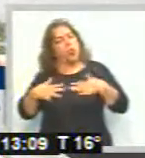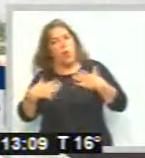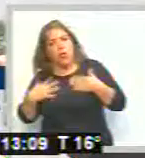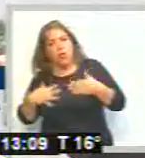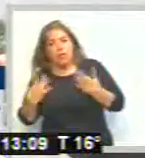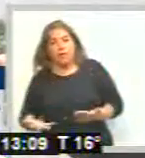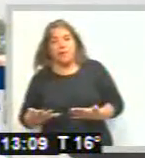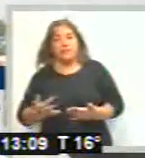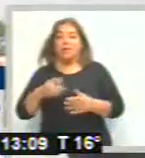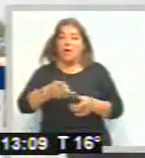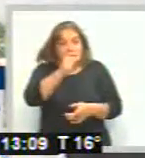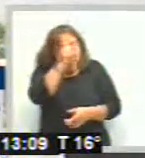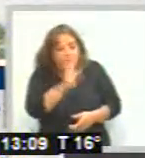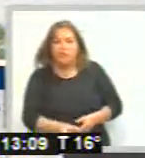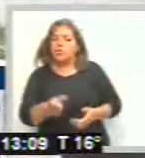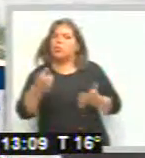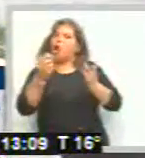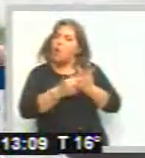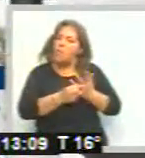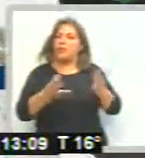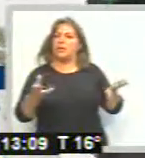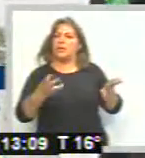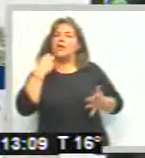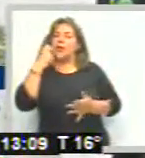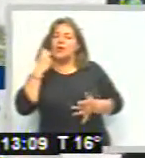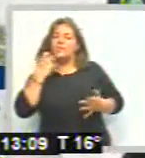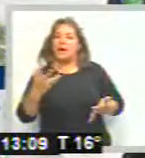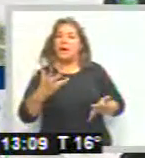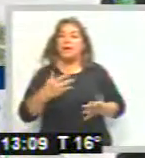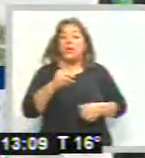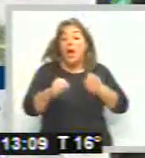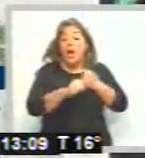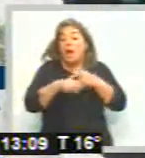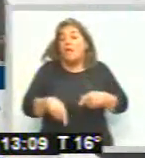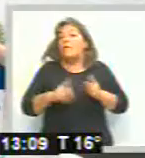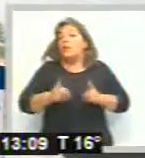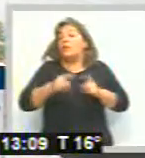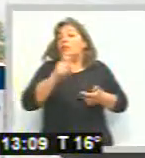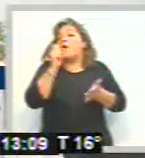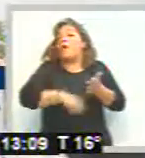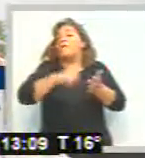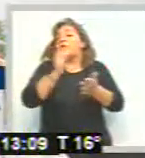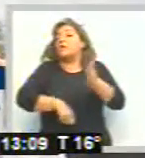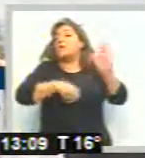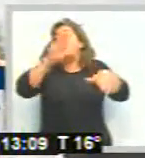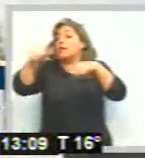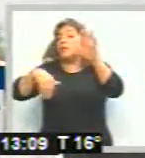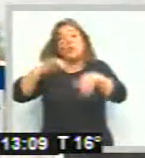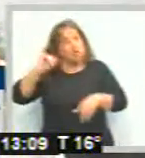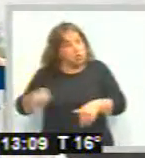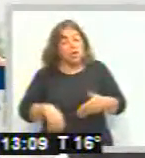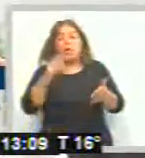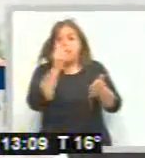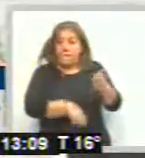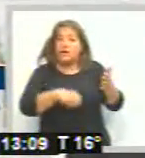alegría, ¿no?, que haya gente comprometida con esto. Mientras tanto, ¿van a continuar juntando firmas? Sí, estamos juntando